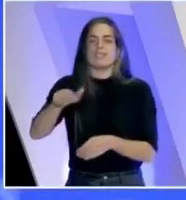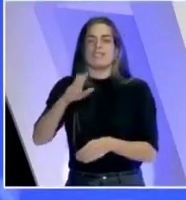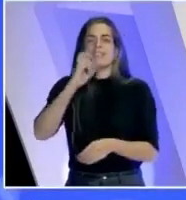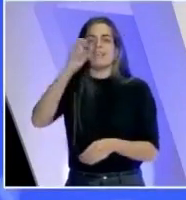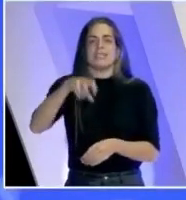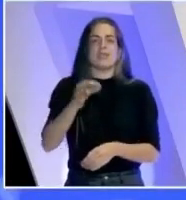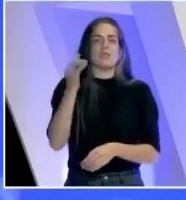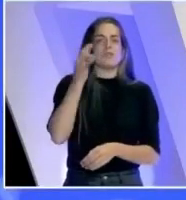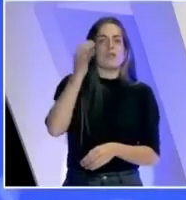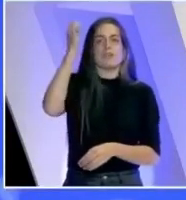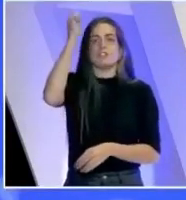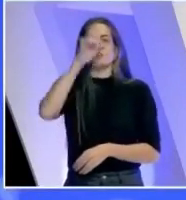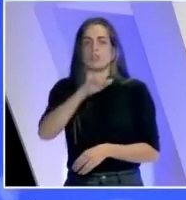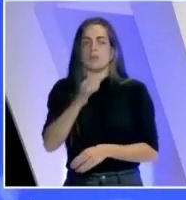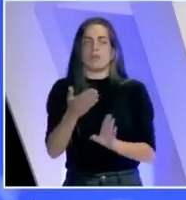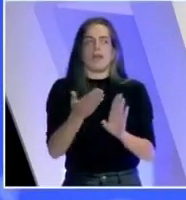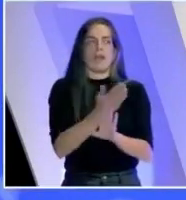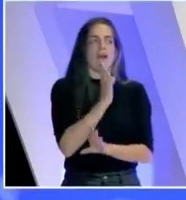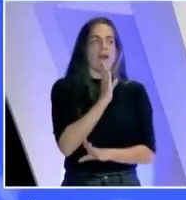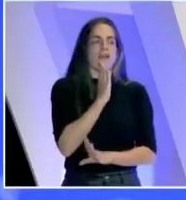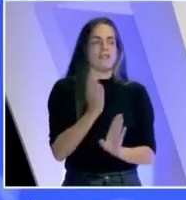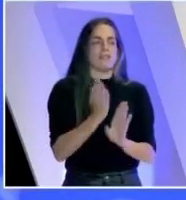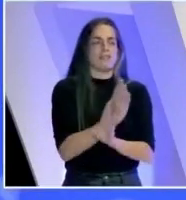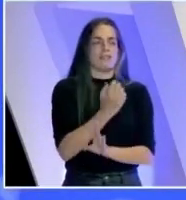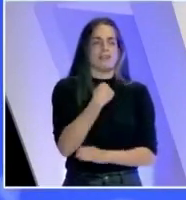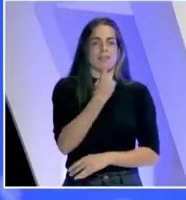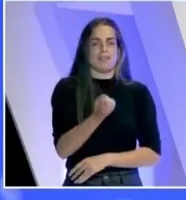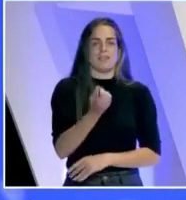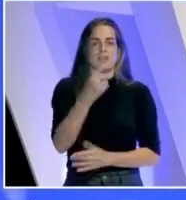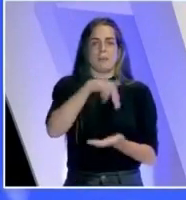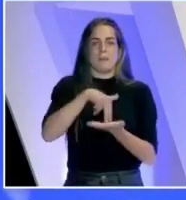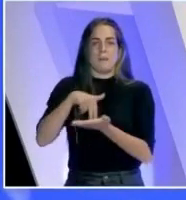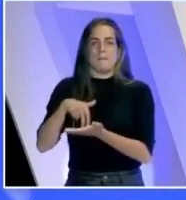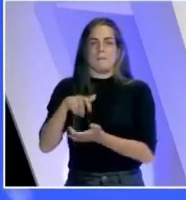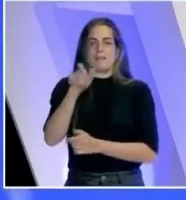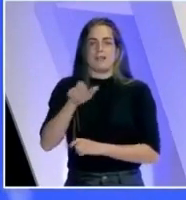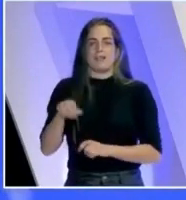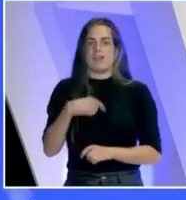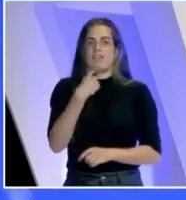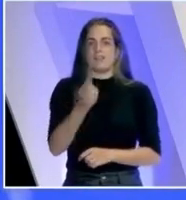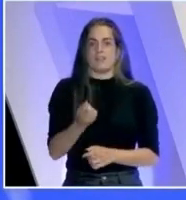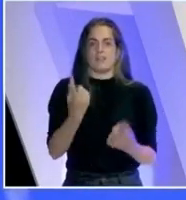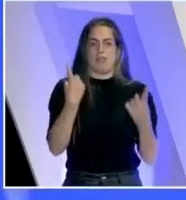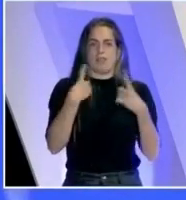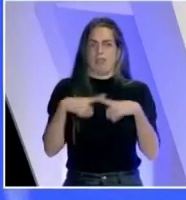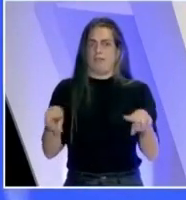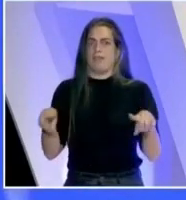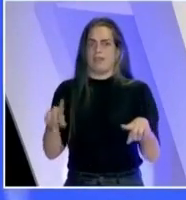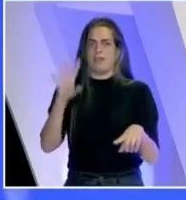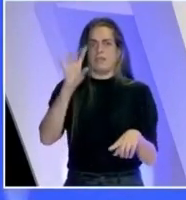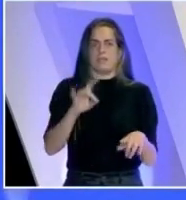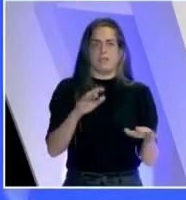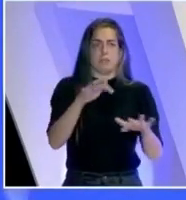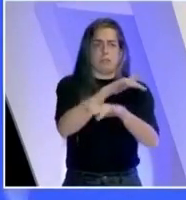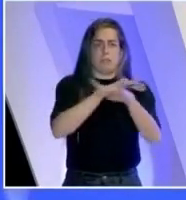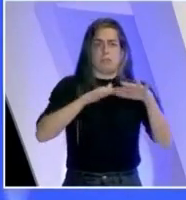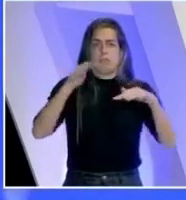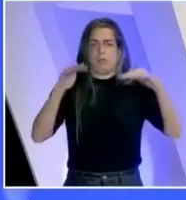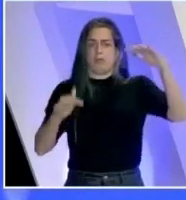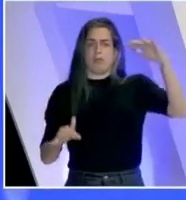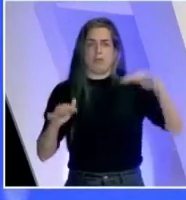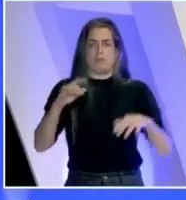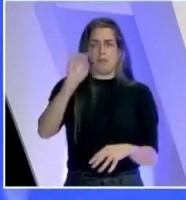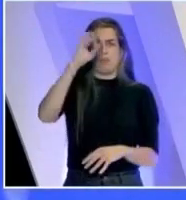eran hombres y mujeres, como bien han dicho antes, quienes han intervenido desde esta tribuna, muy distintos entre sí. Tenían ideas